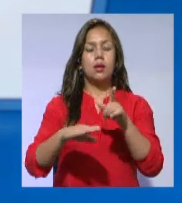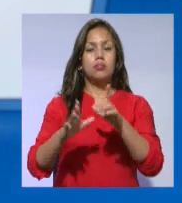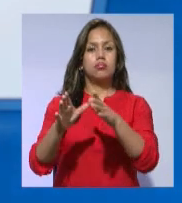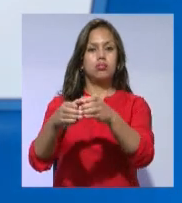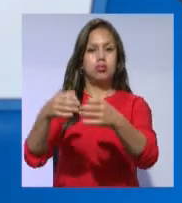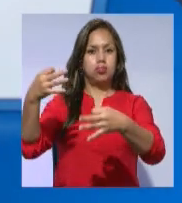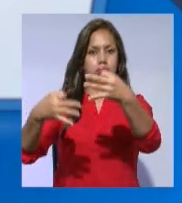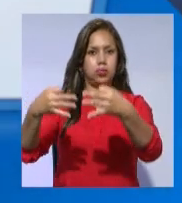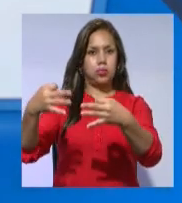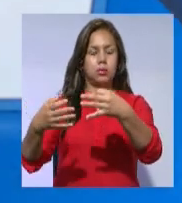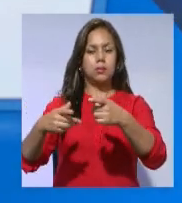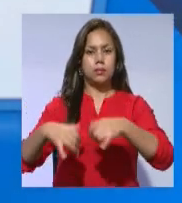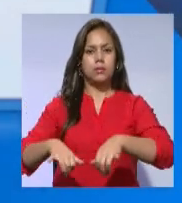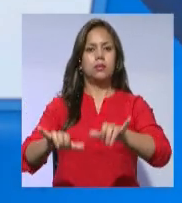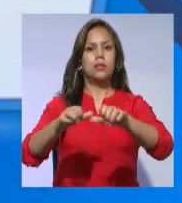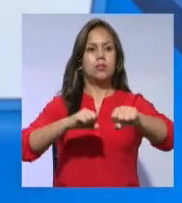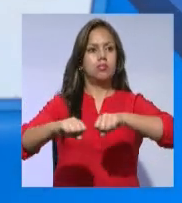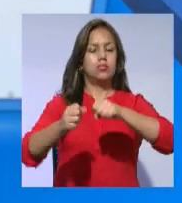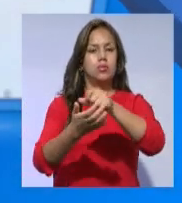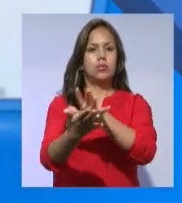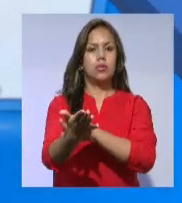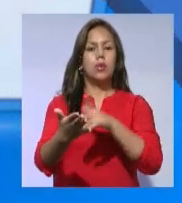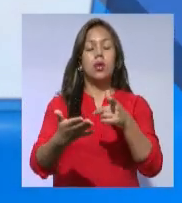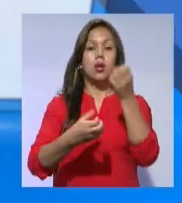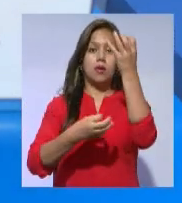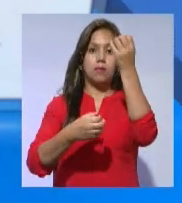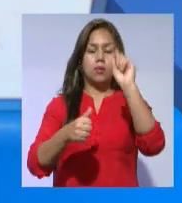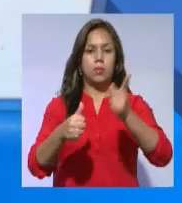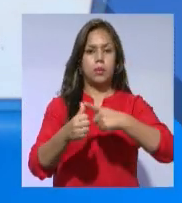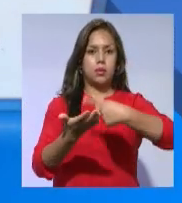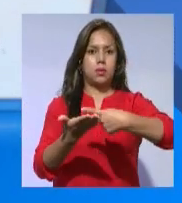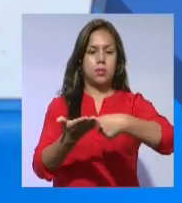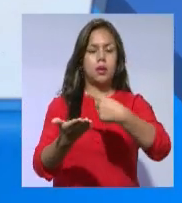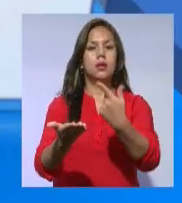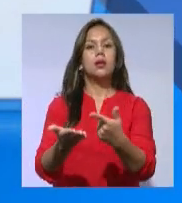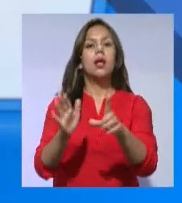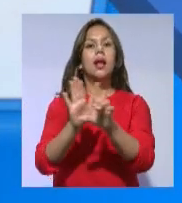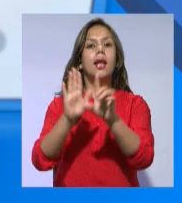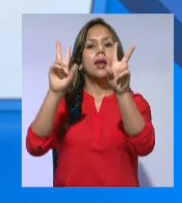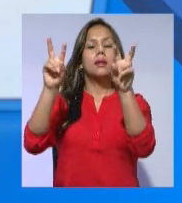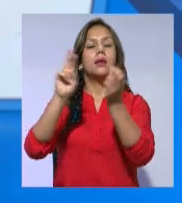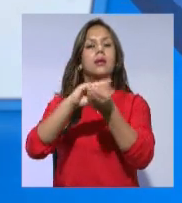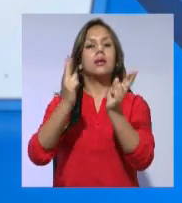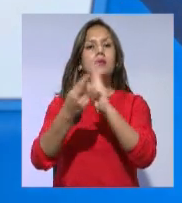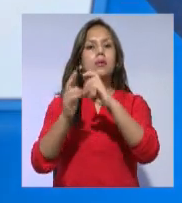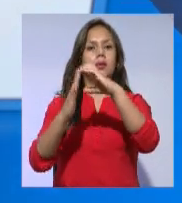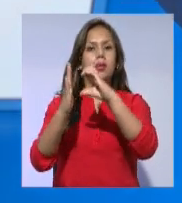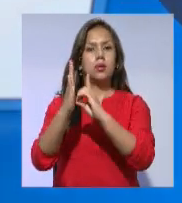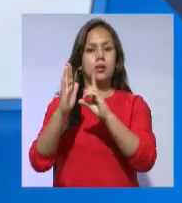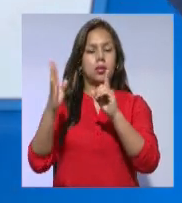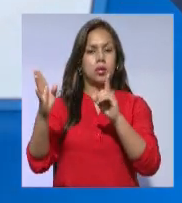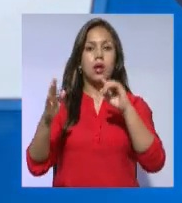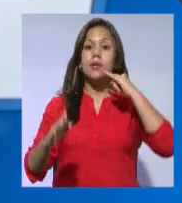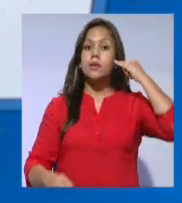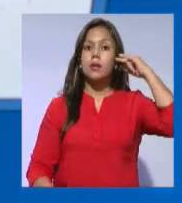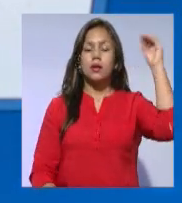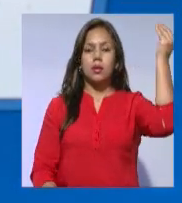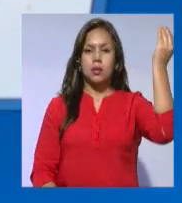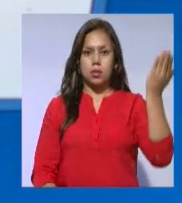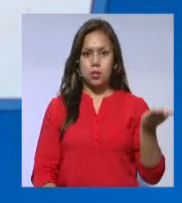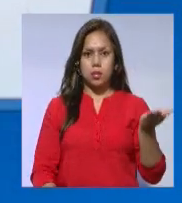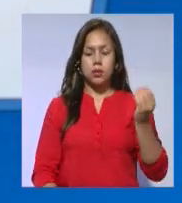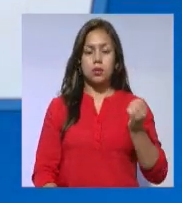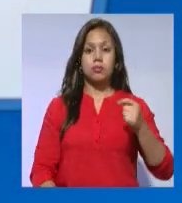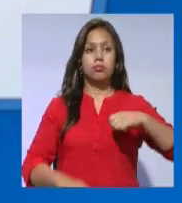para continuar con el tratamiento del informe para primer debate de la ley orgánica reformatoria al código orgánico de la niñez de adolescencia